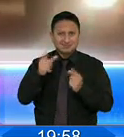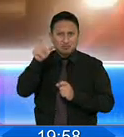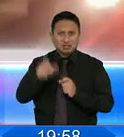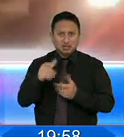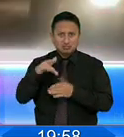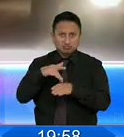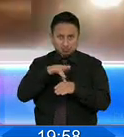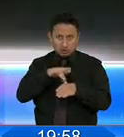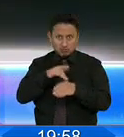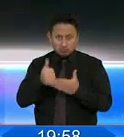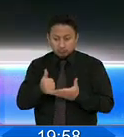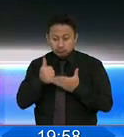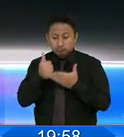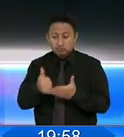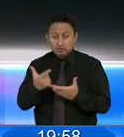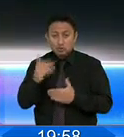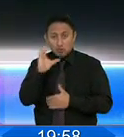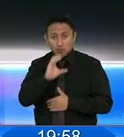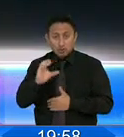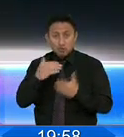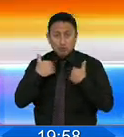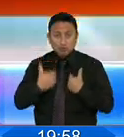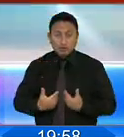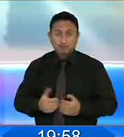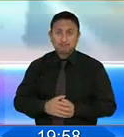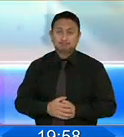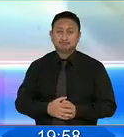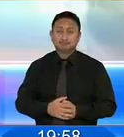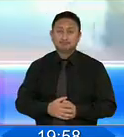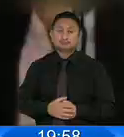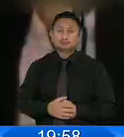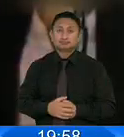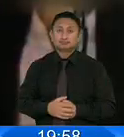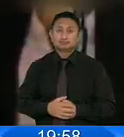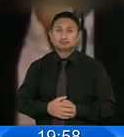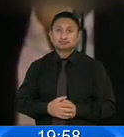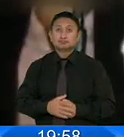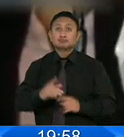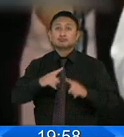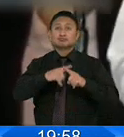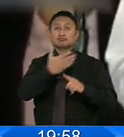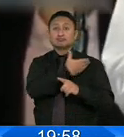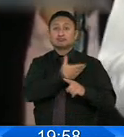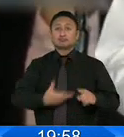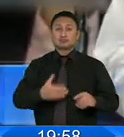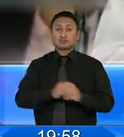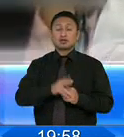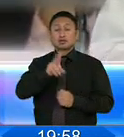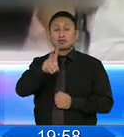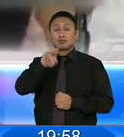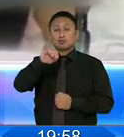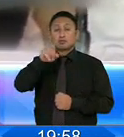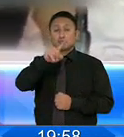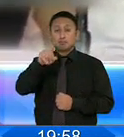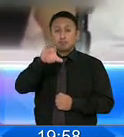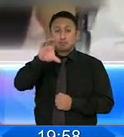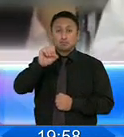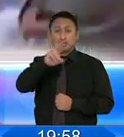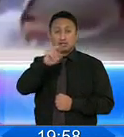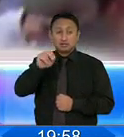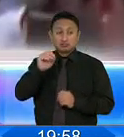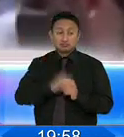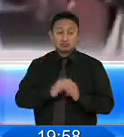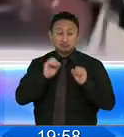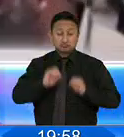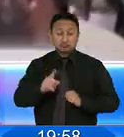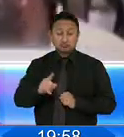riesgos para intentar buscar los cuerpos. El expresidente peruano Martín Vizcarra recibió la aprobación por parte